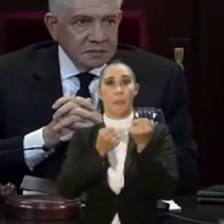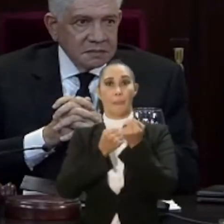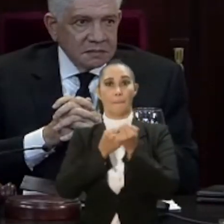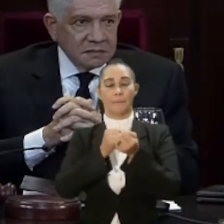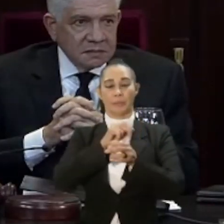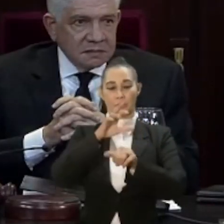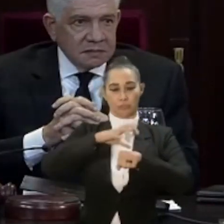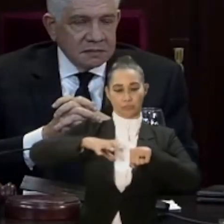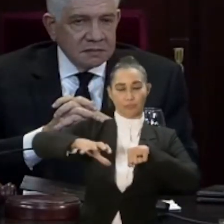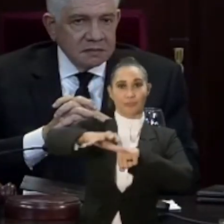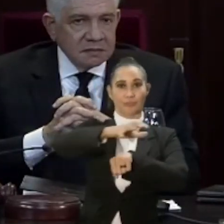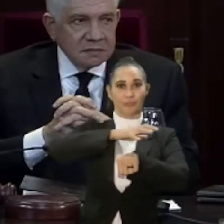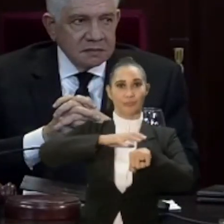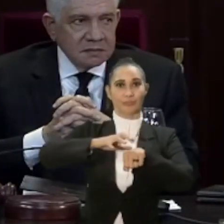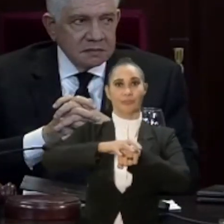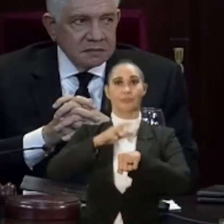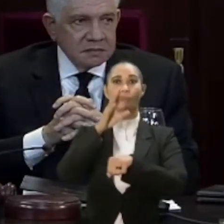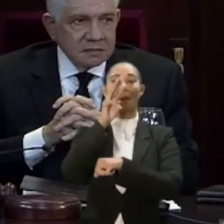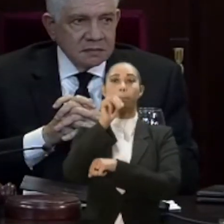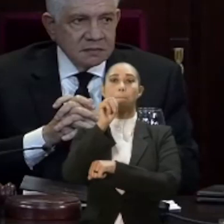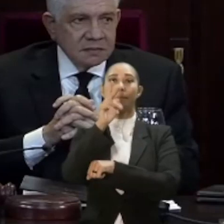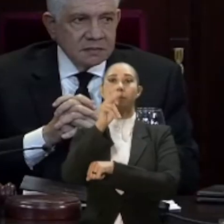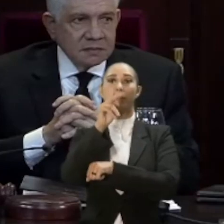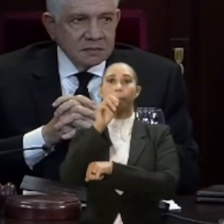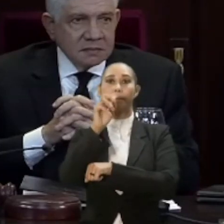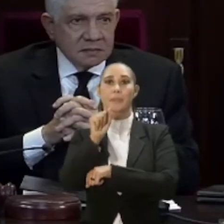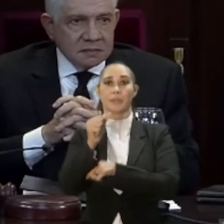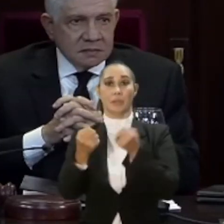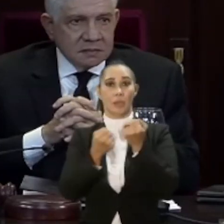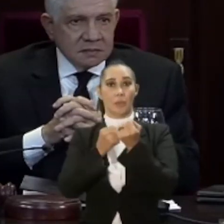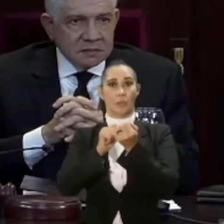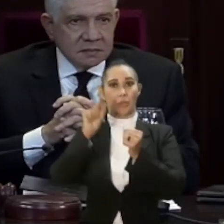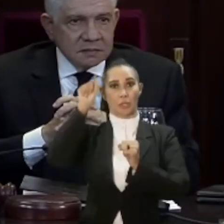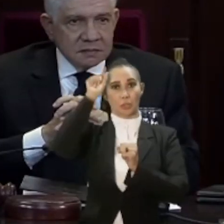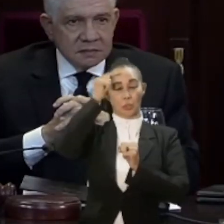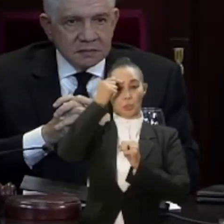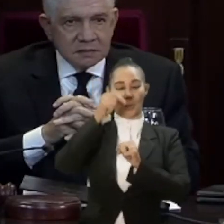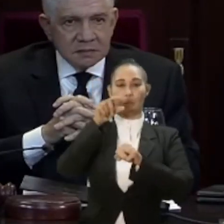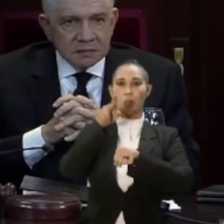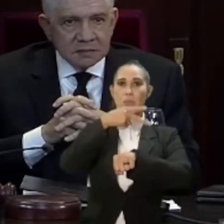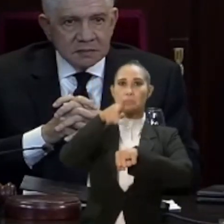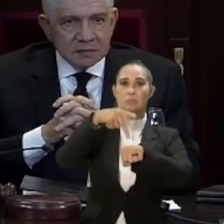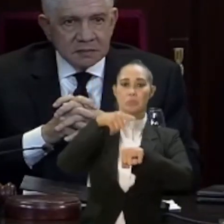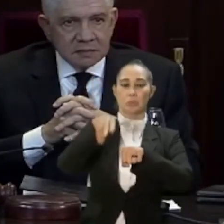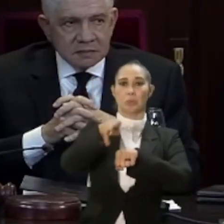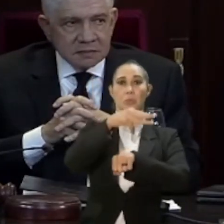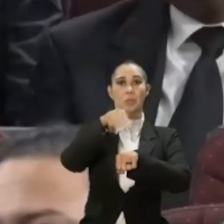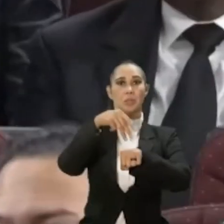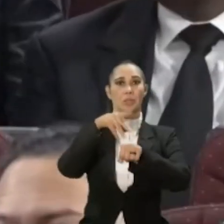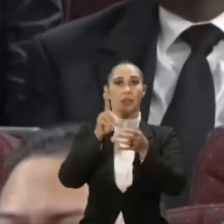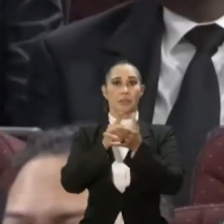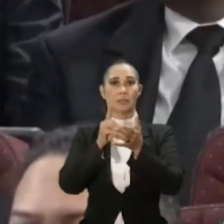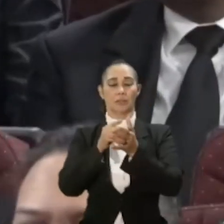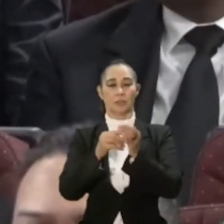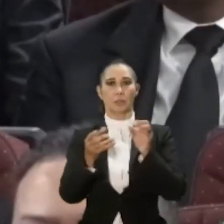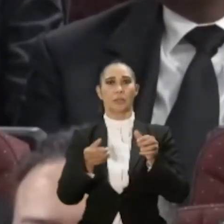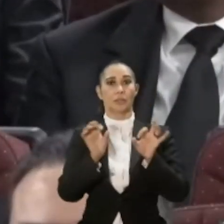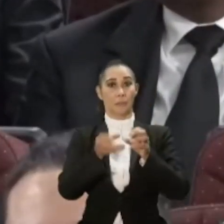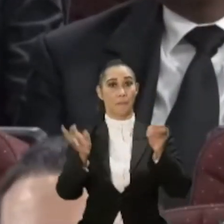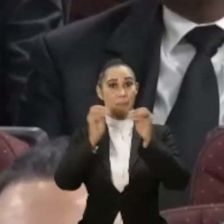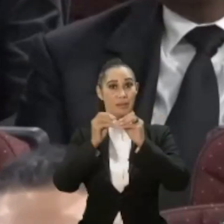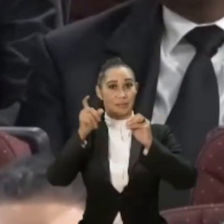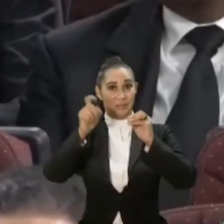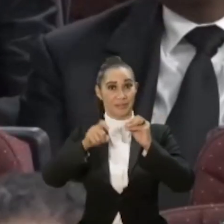Cohesión Territorial del MEPIT, apoyando a los gobiernos locales de los 50 municipios y distritos municipales más pobres del